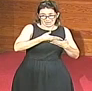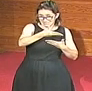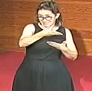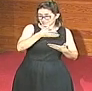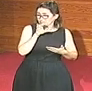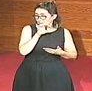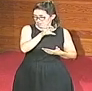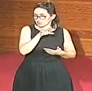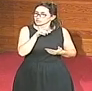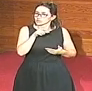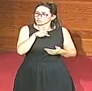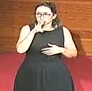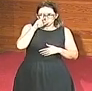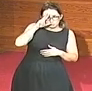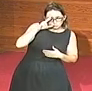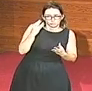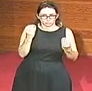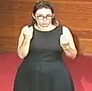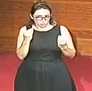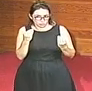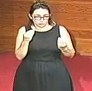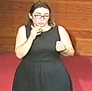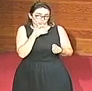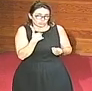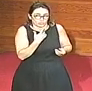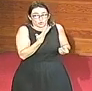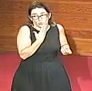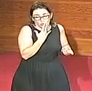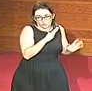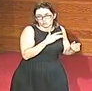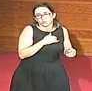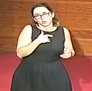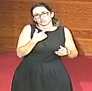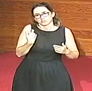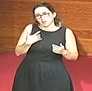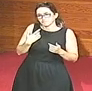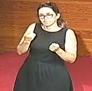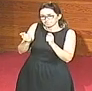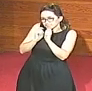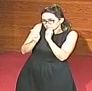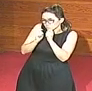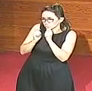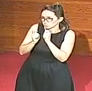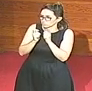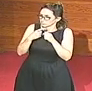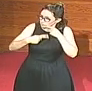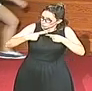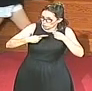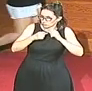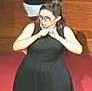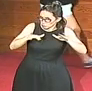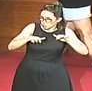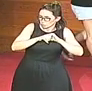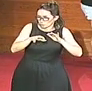cobertura, te hablo de lo que conozco, ¿no? Se hizo una cobertura intensa porque es